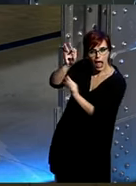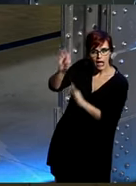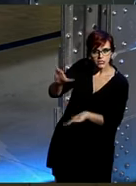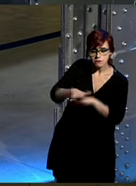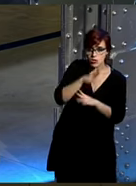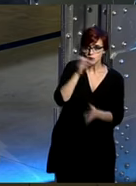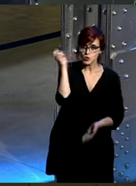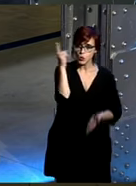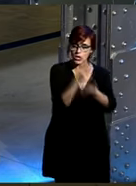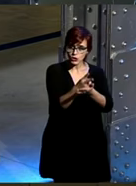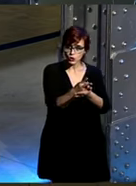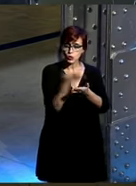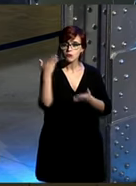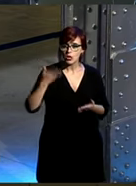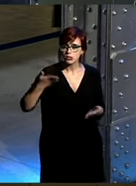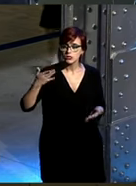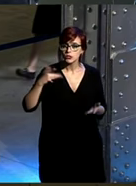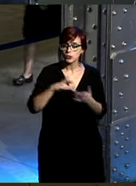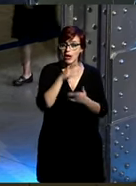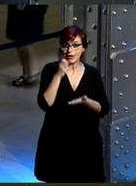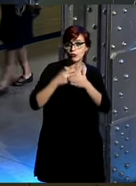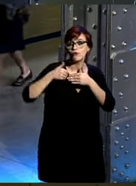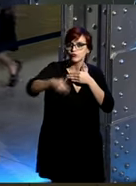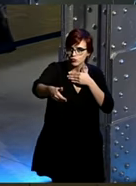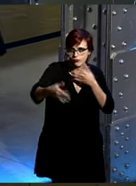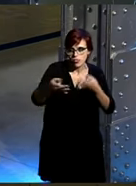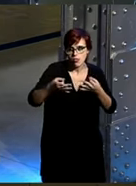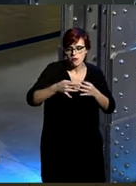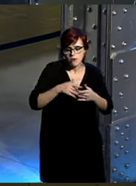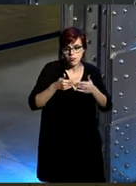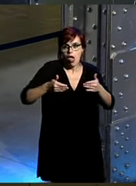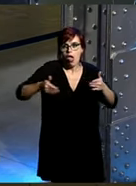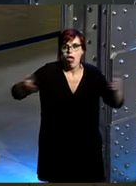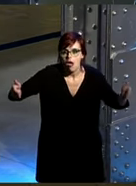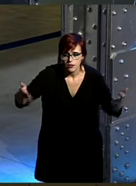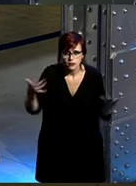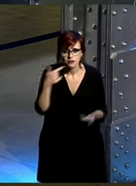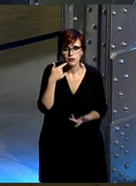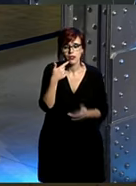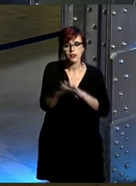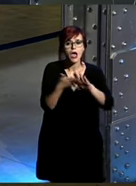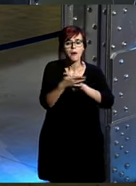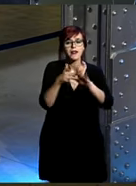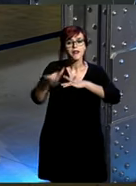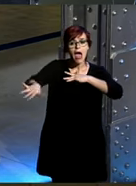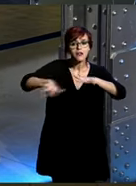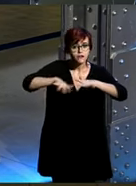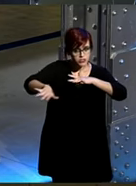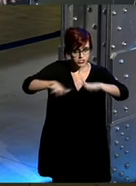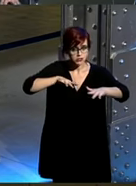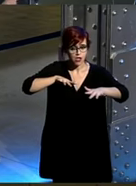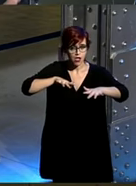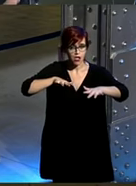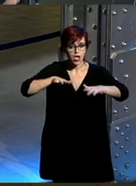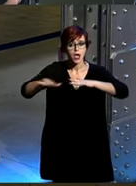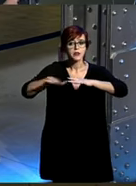un reto, es que quizás uno de los siguientes retos que tenemos que abordar ya, ¿no? Como que lo decía antes, cuando hablaba de ser activista, que es eso,